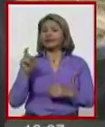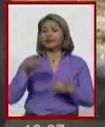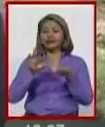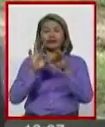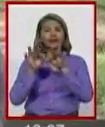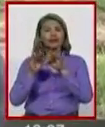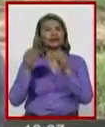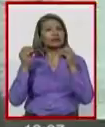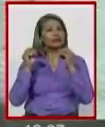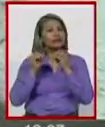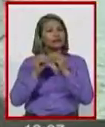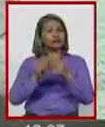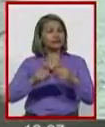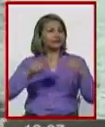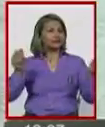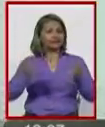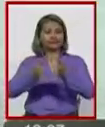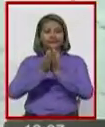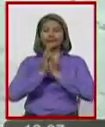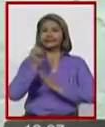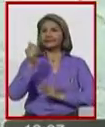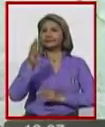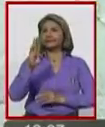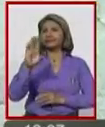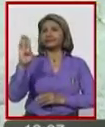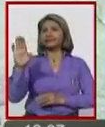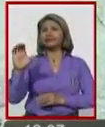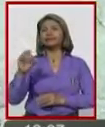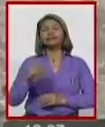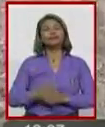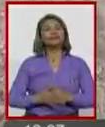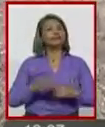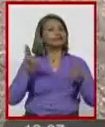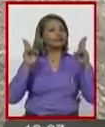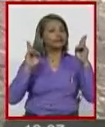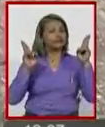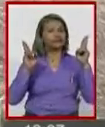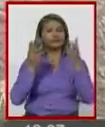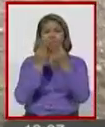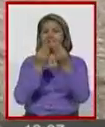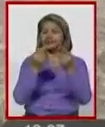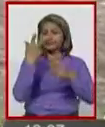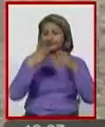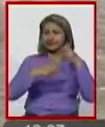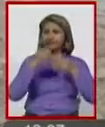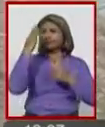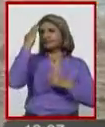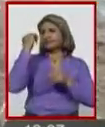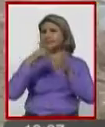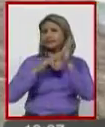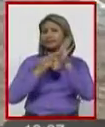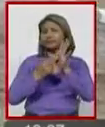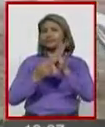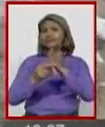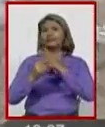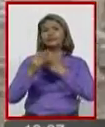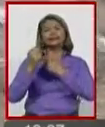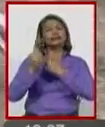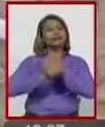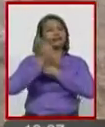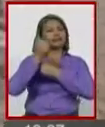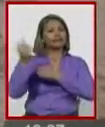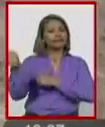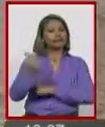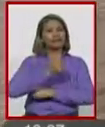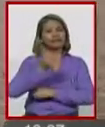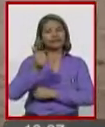necesita un arreglo ya mayor, ¿no? Piden a la administradora boliviana de carreteras dar una pronta solución a este problema, ya que representa un peligro para los